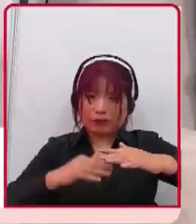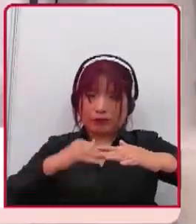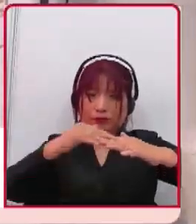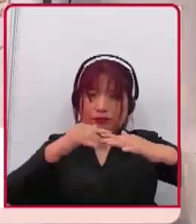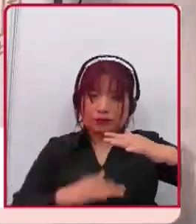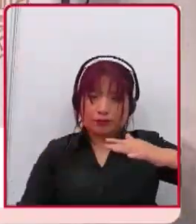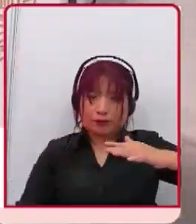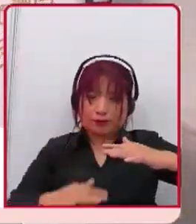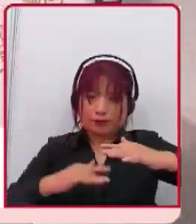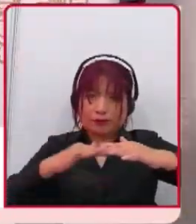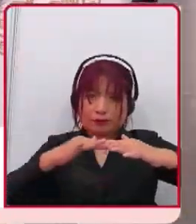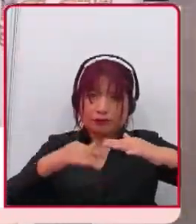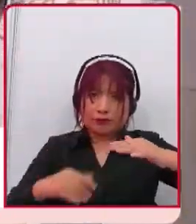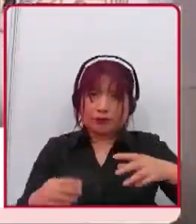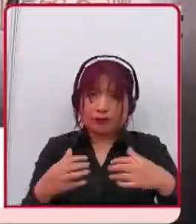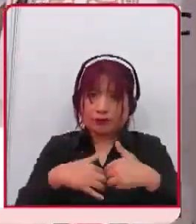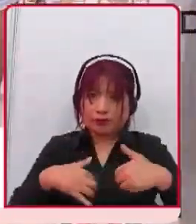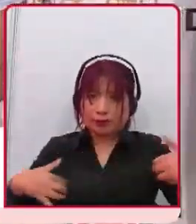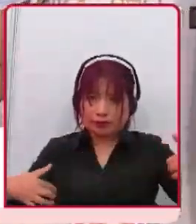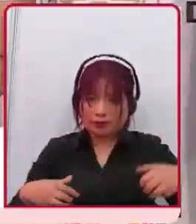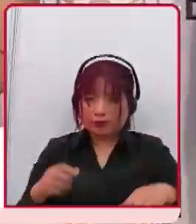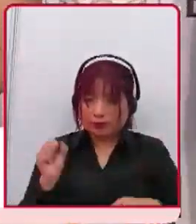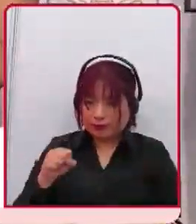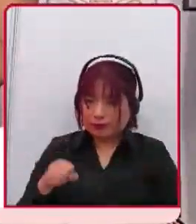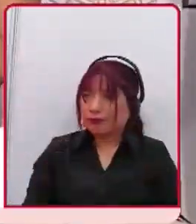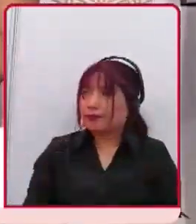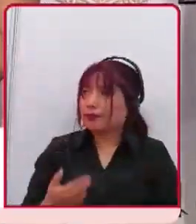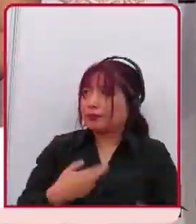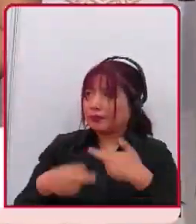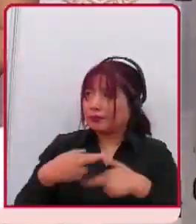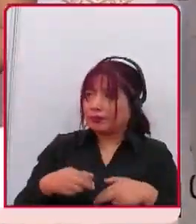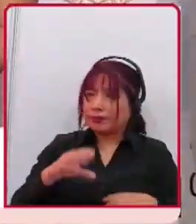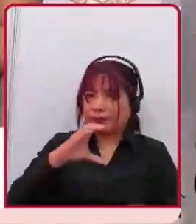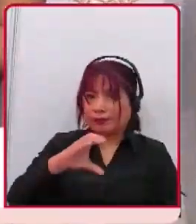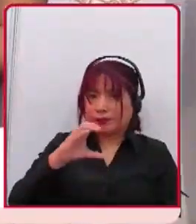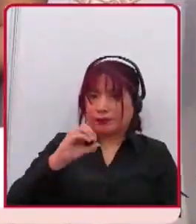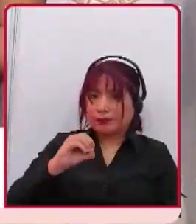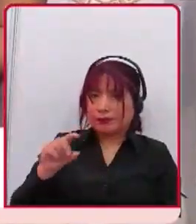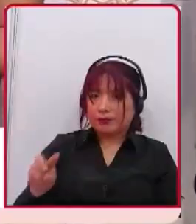evidentemente hay un efecto del CO2 en este proceso de recuperación. Ya,